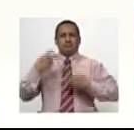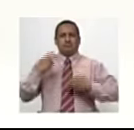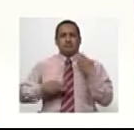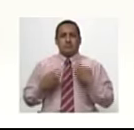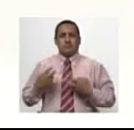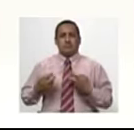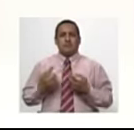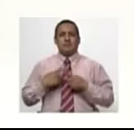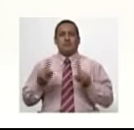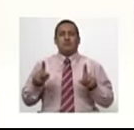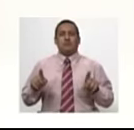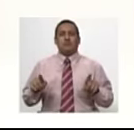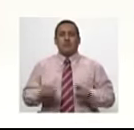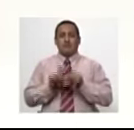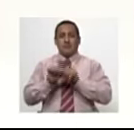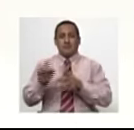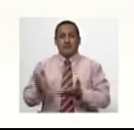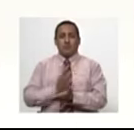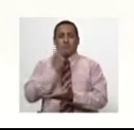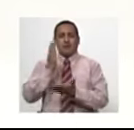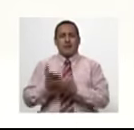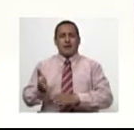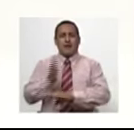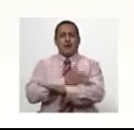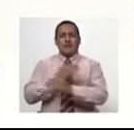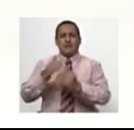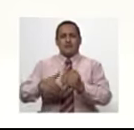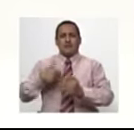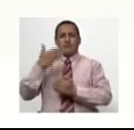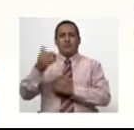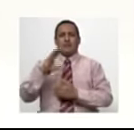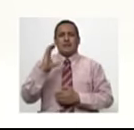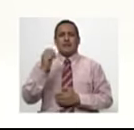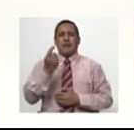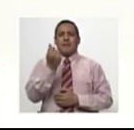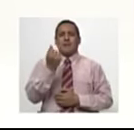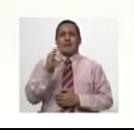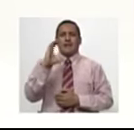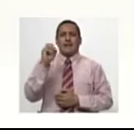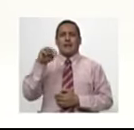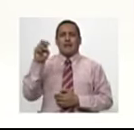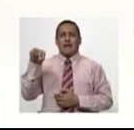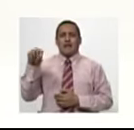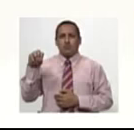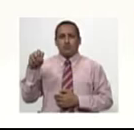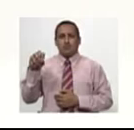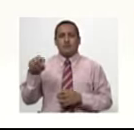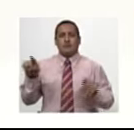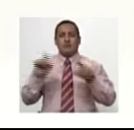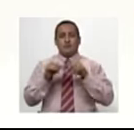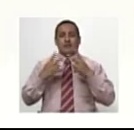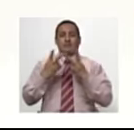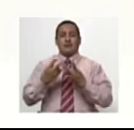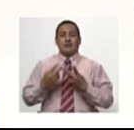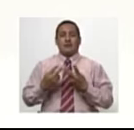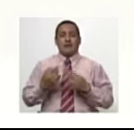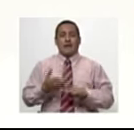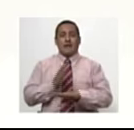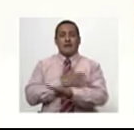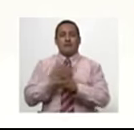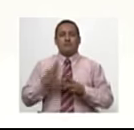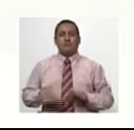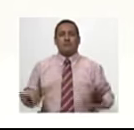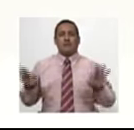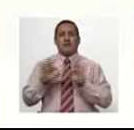¿no? Pero además de eso, el otro tema fue el canon. Yeah. Yo creo que el canon es uno de los factores